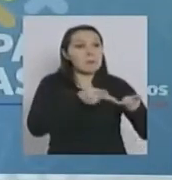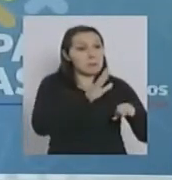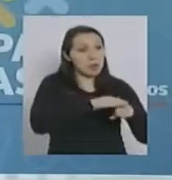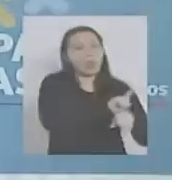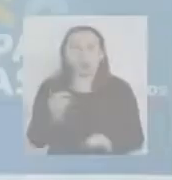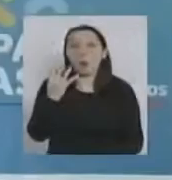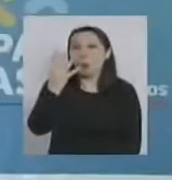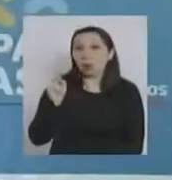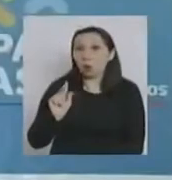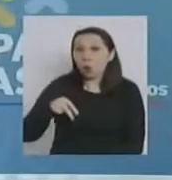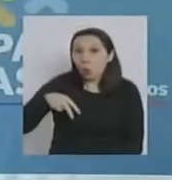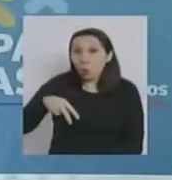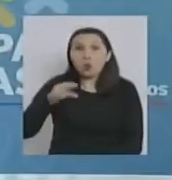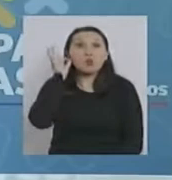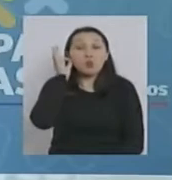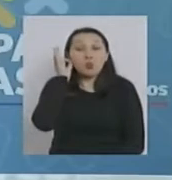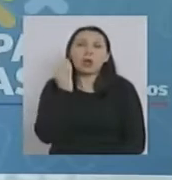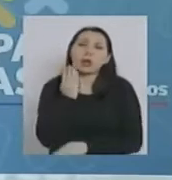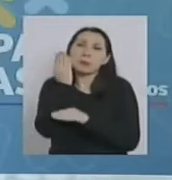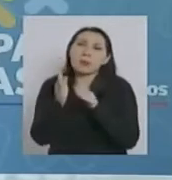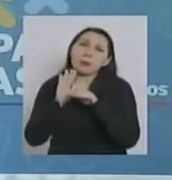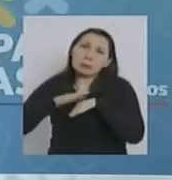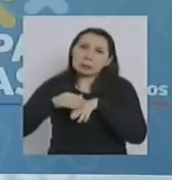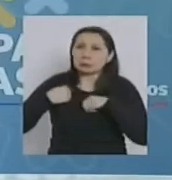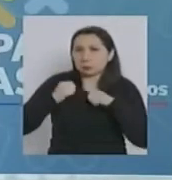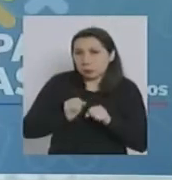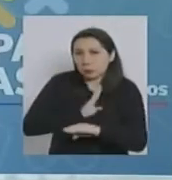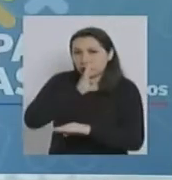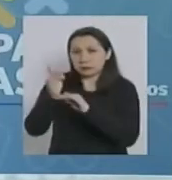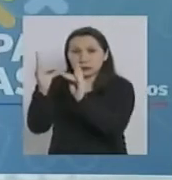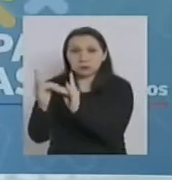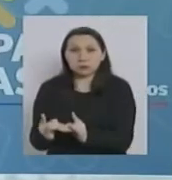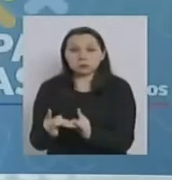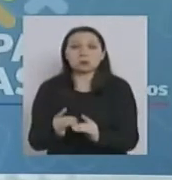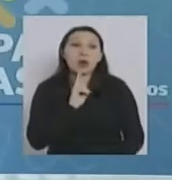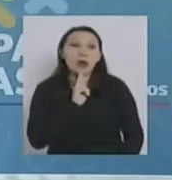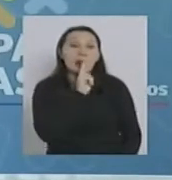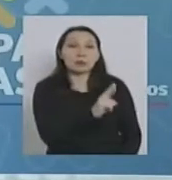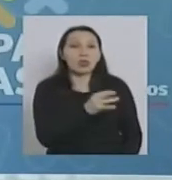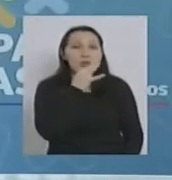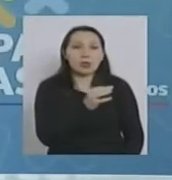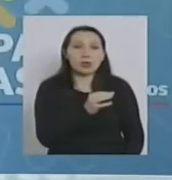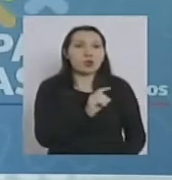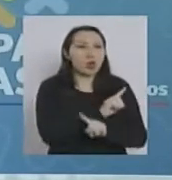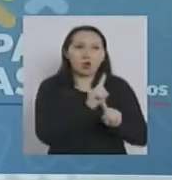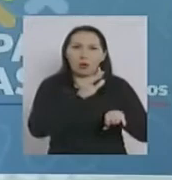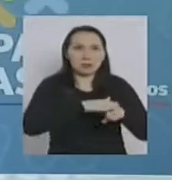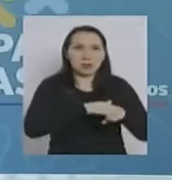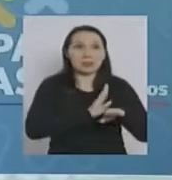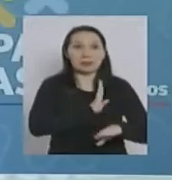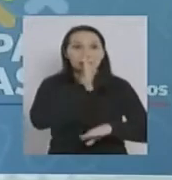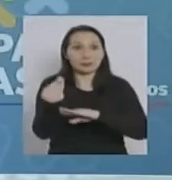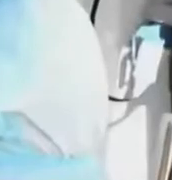para asistir a un funeral. La viajera solicitó este permiso para ir a un funeral de su padre, el cual se le respondió que no se dan permisos